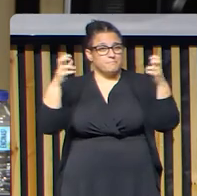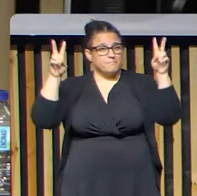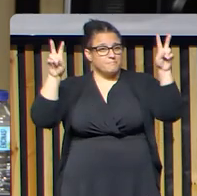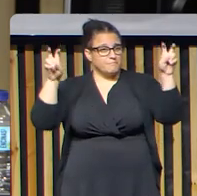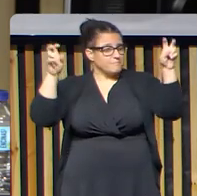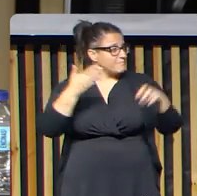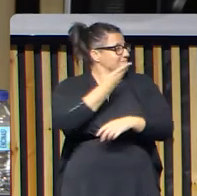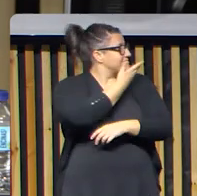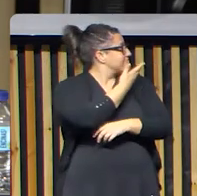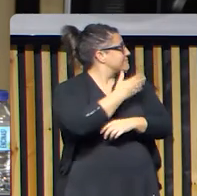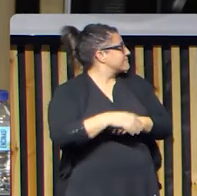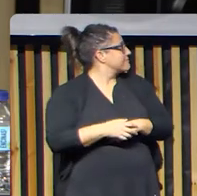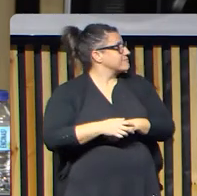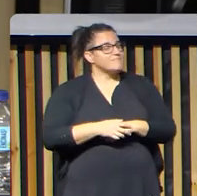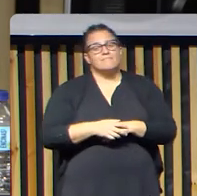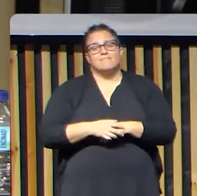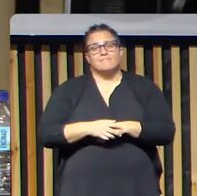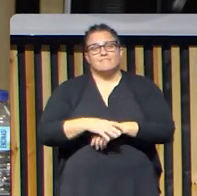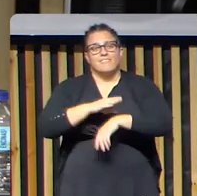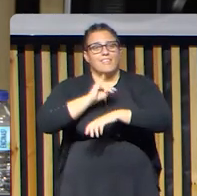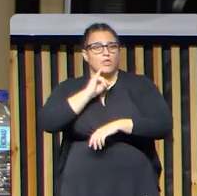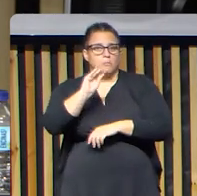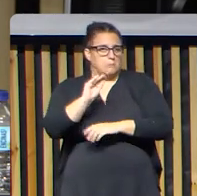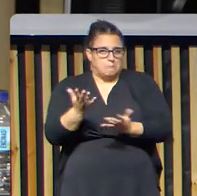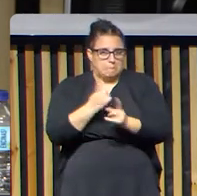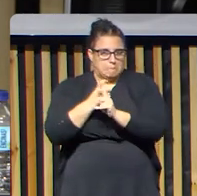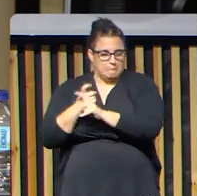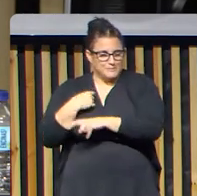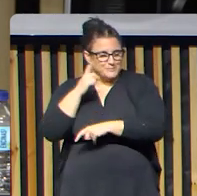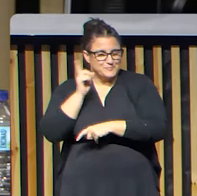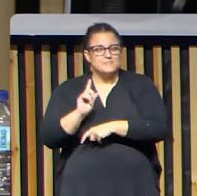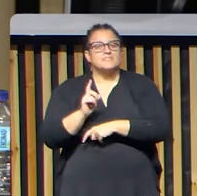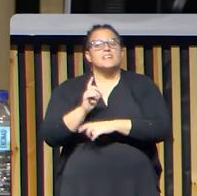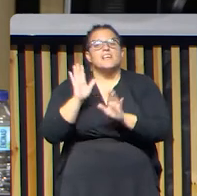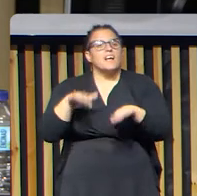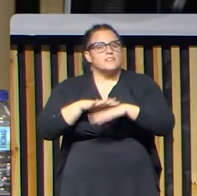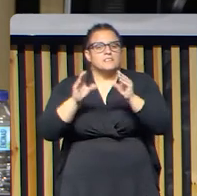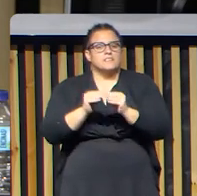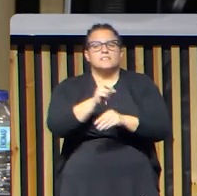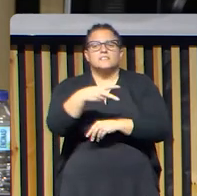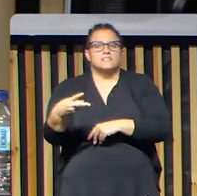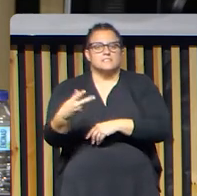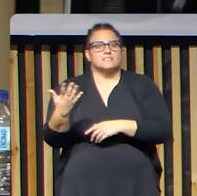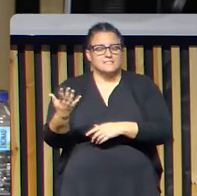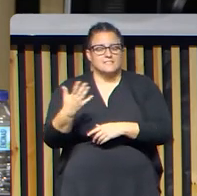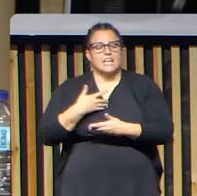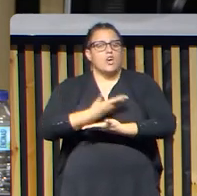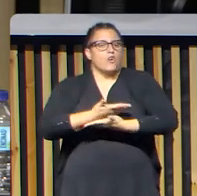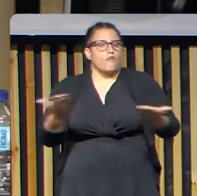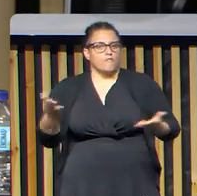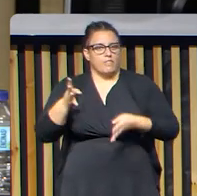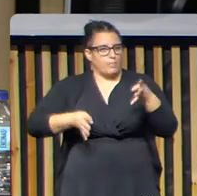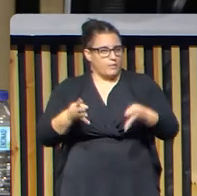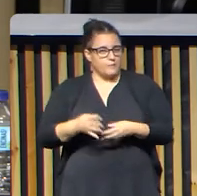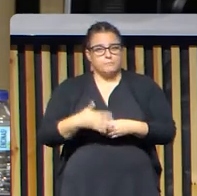aquí que soy incapaz de decir en sueco pero Qué significa confianza ciudadana y cuando hemos estado